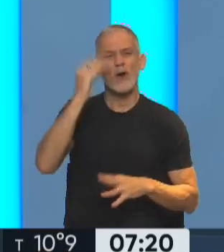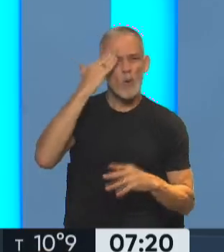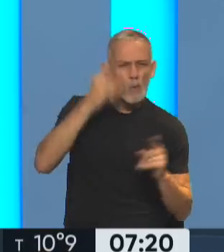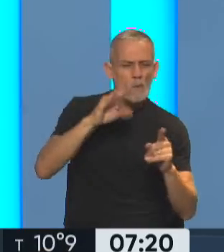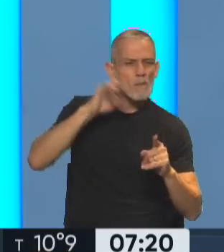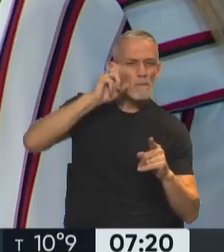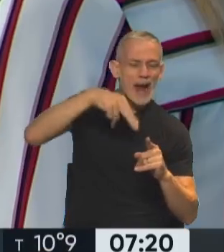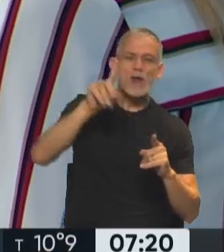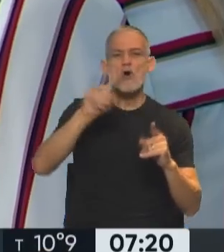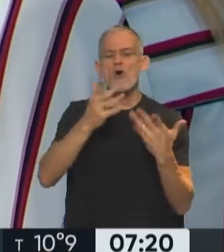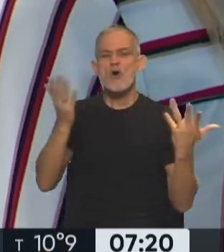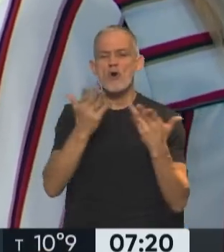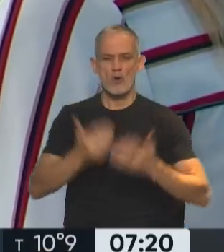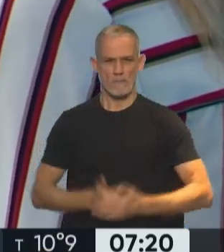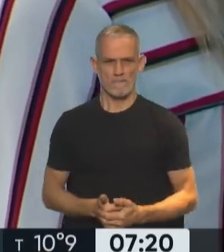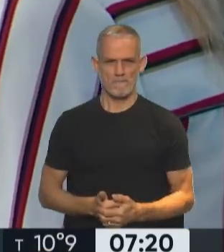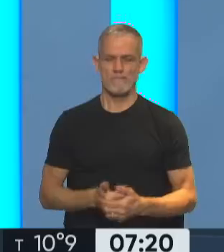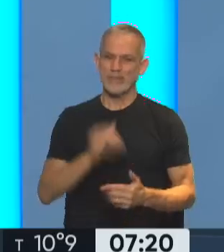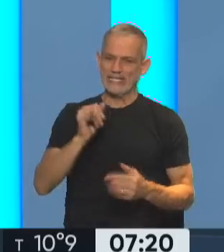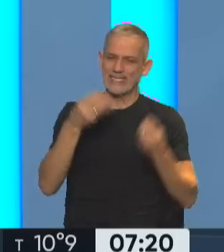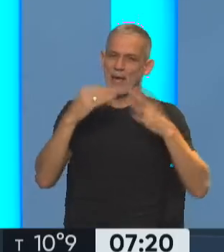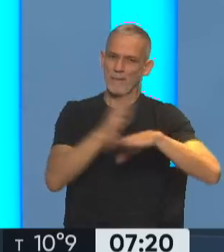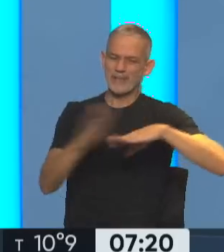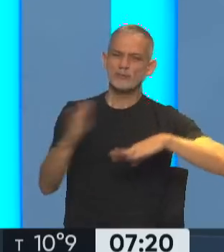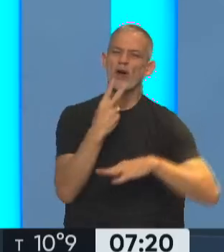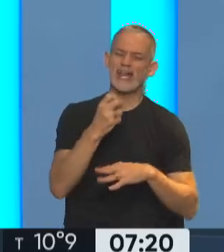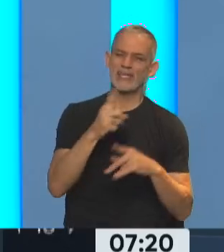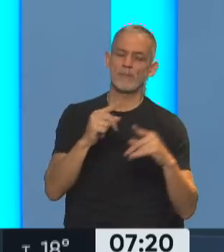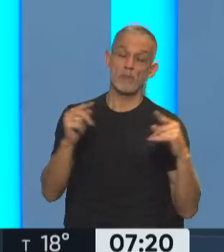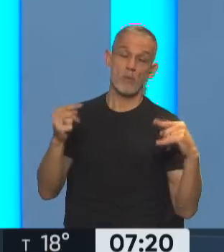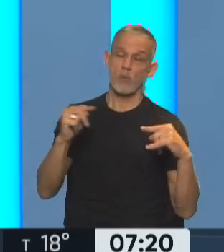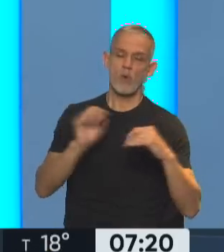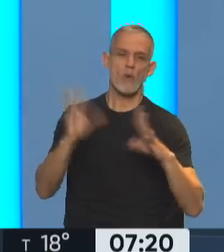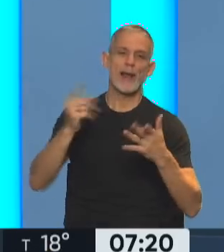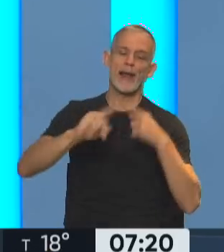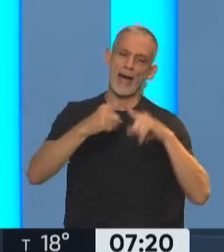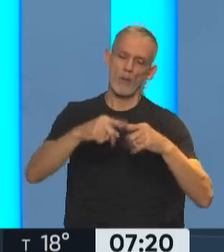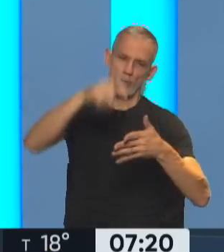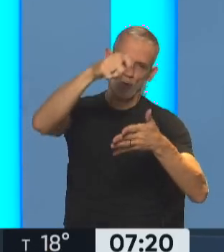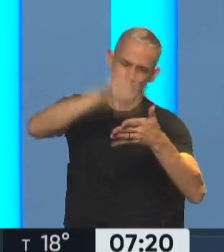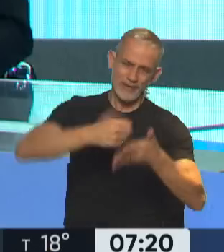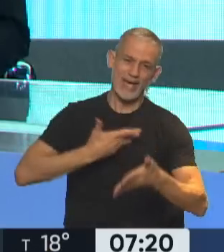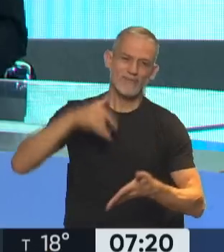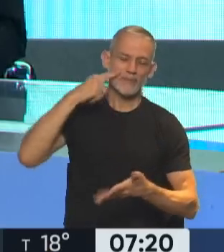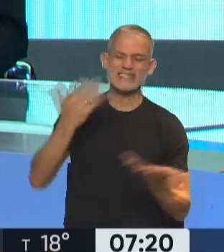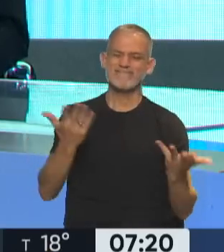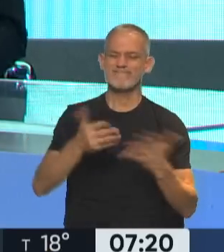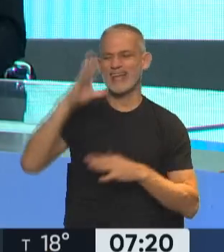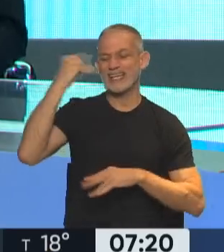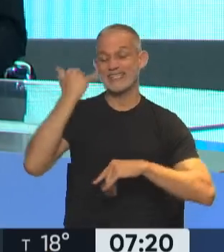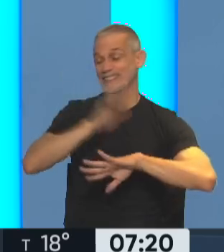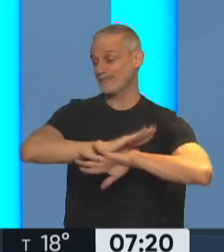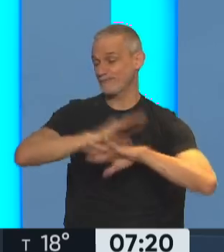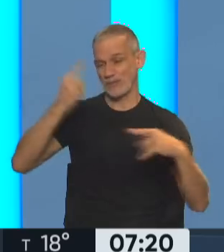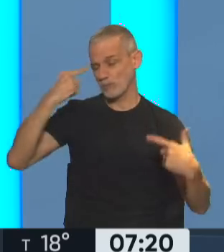como política energética el propio Guzmán. Sí, comenzó con la energía, pero te digo que el detonante fue el acuerdo con el FMI. Claro. Ahí había muchas